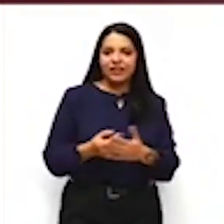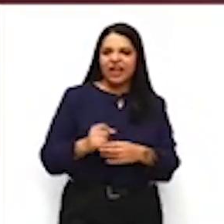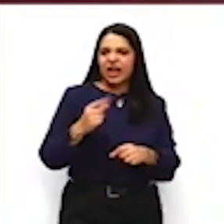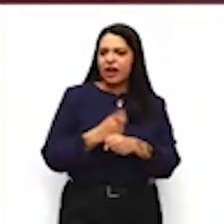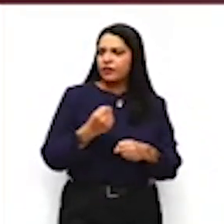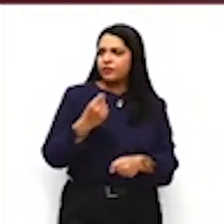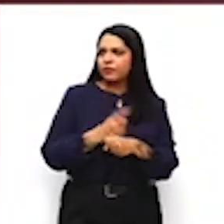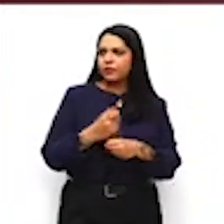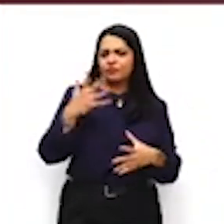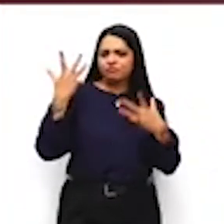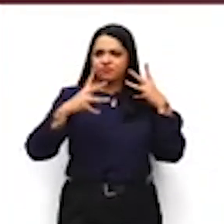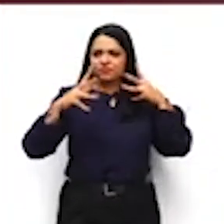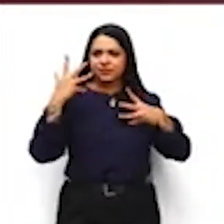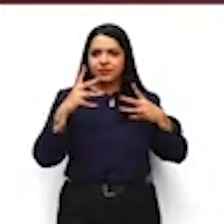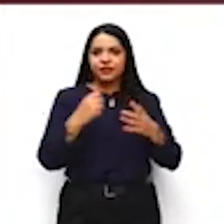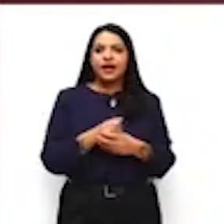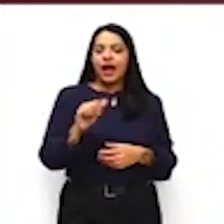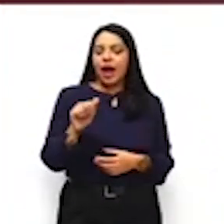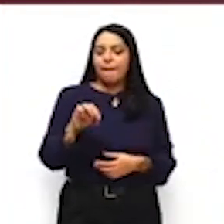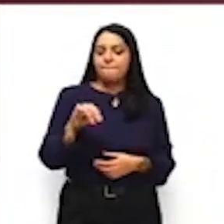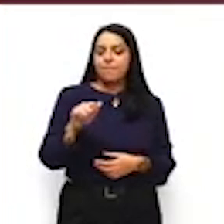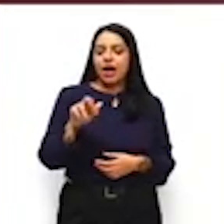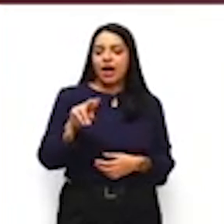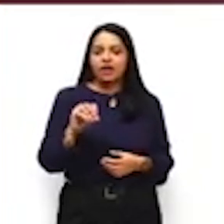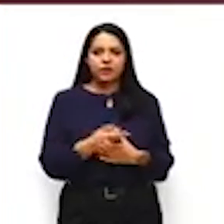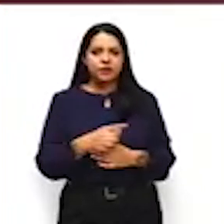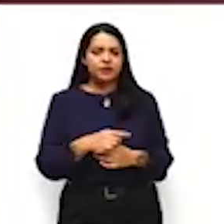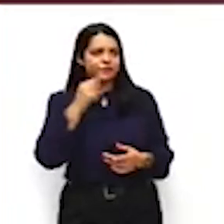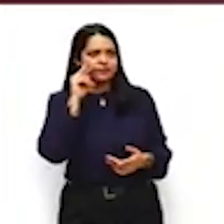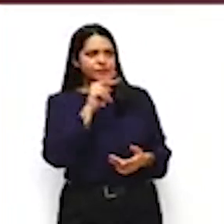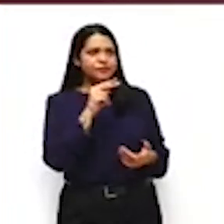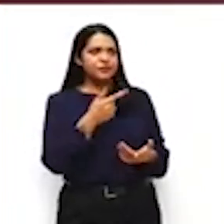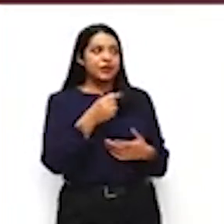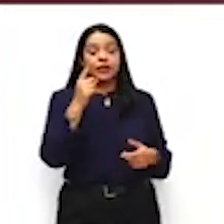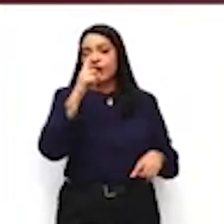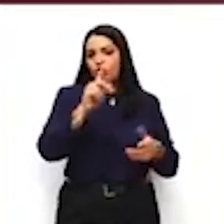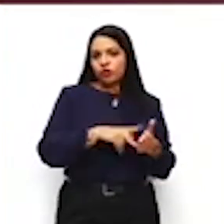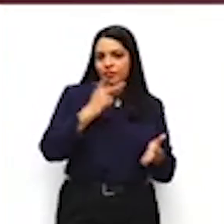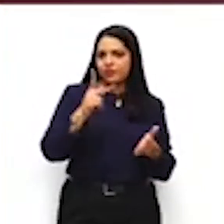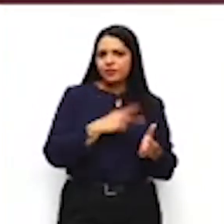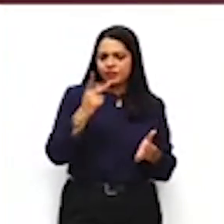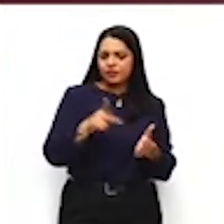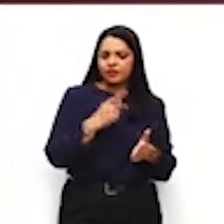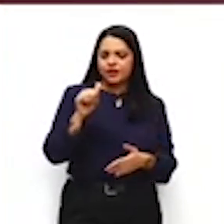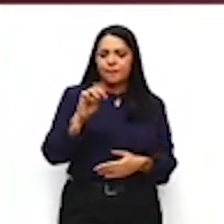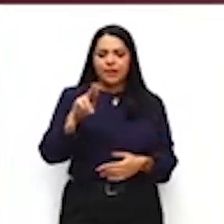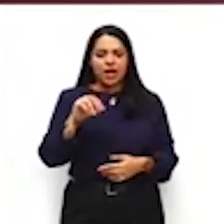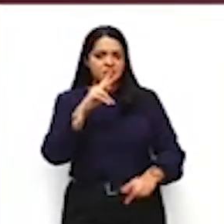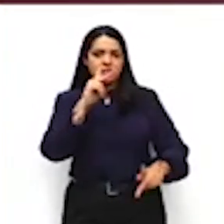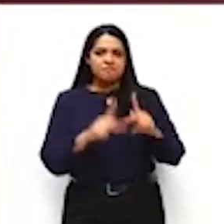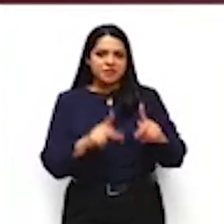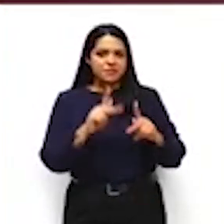que se llama amparo y suspensiones de amparo, y empezaron a frenar o